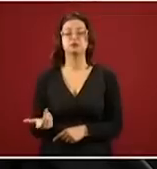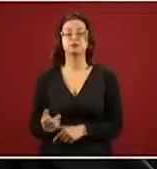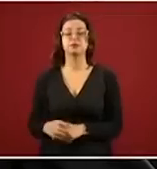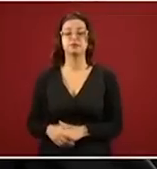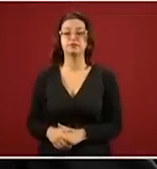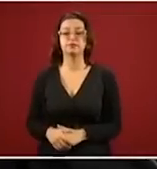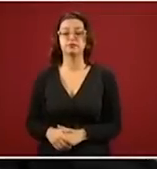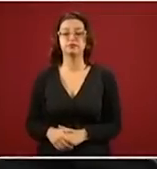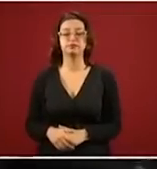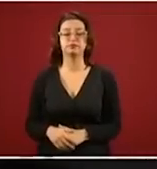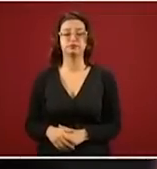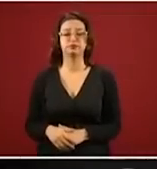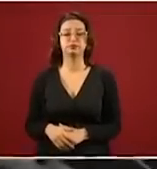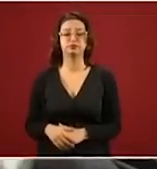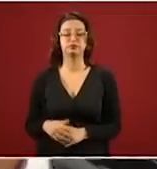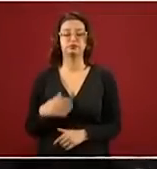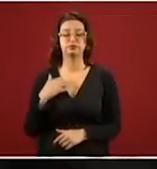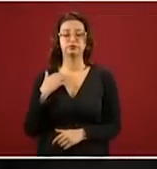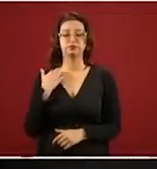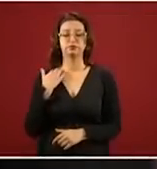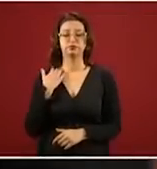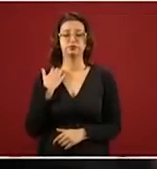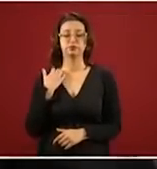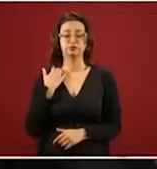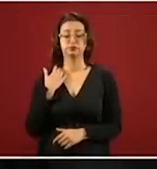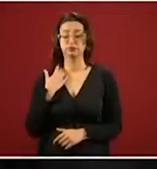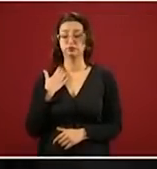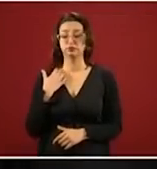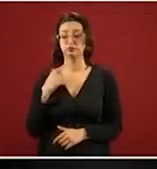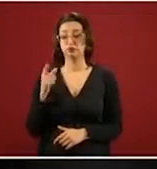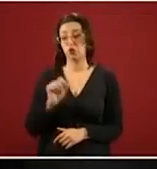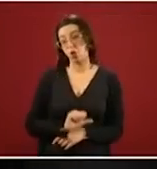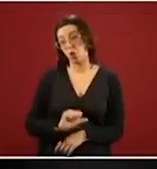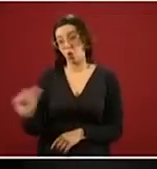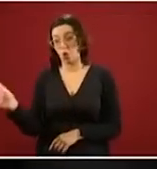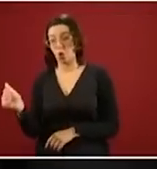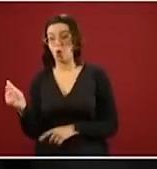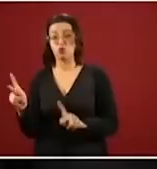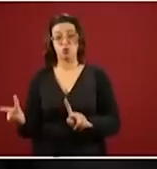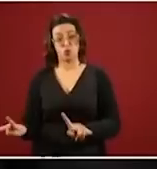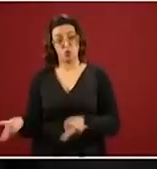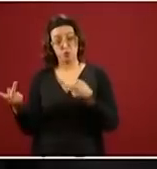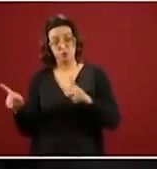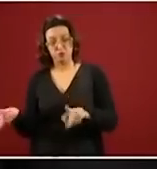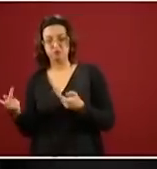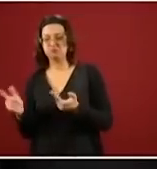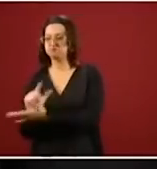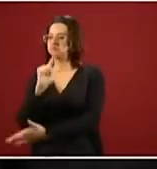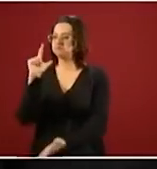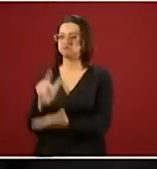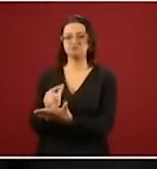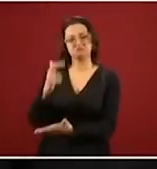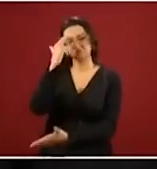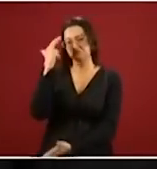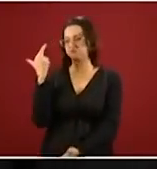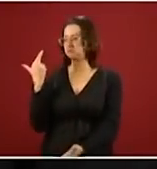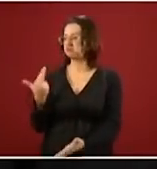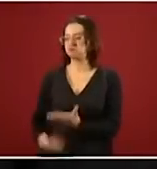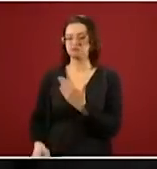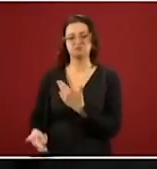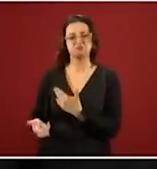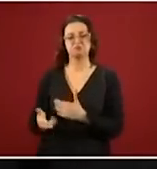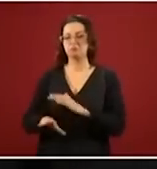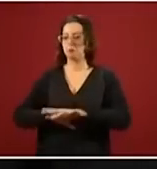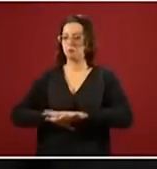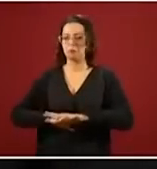fuego este contrabando esta forma ilegal de distribuir las armas desde